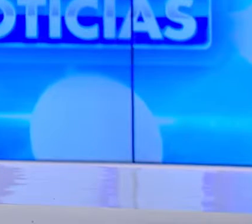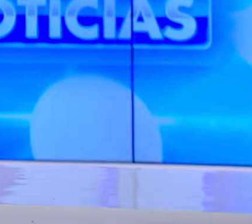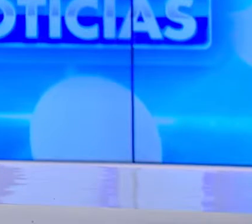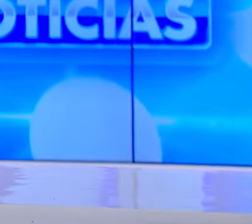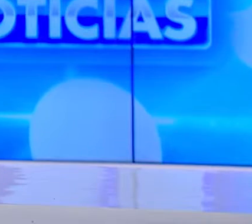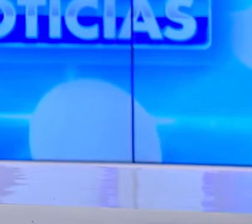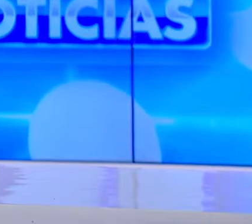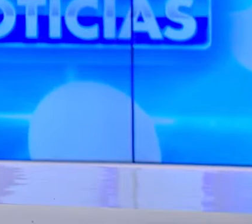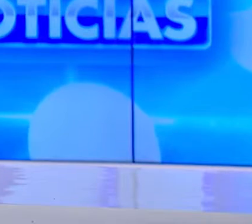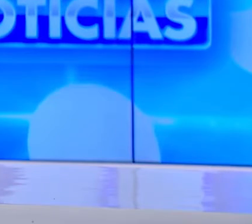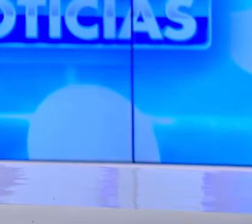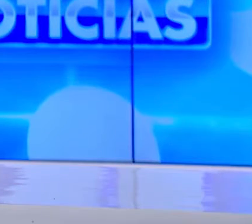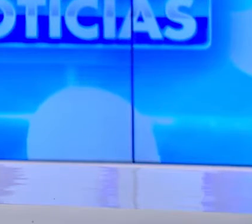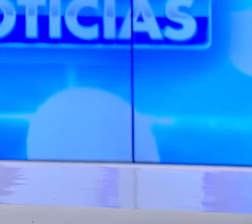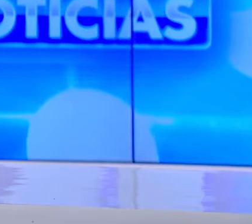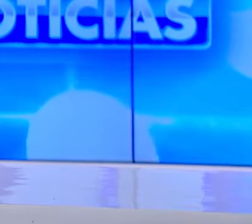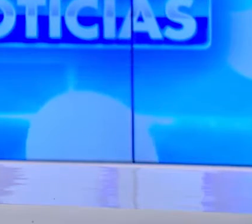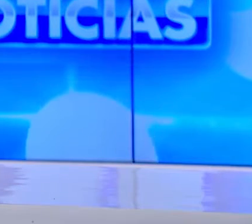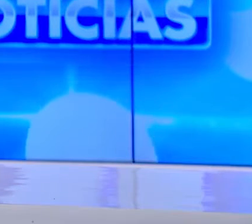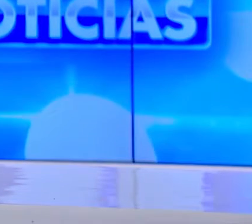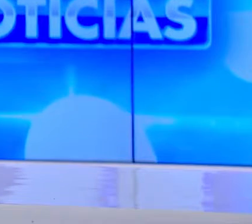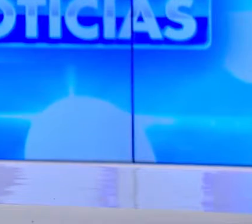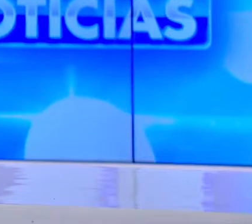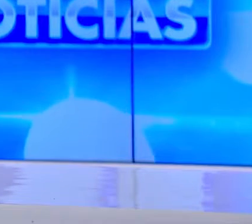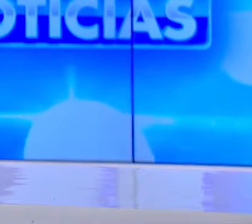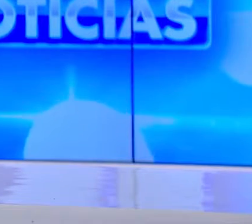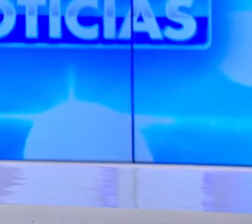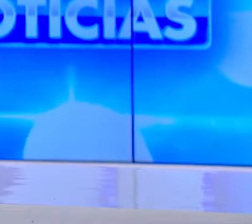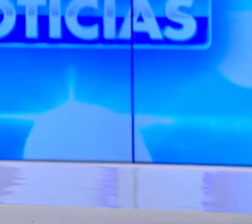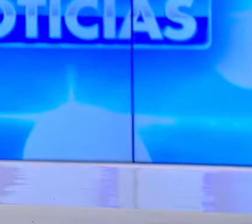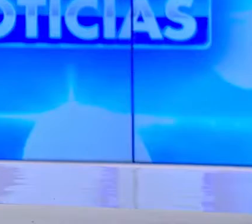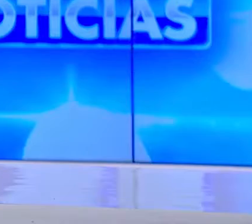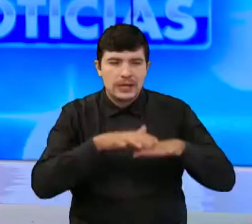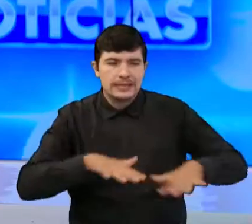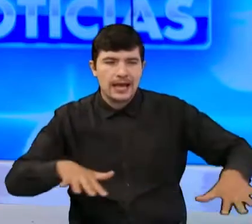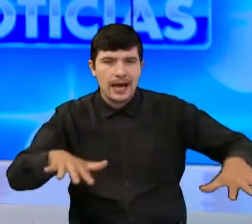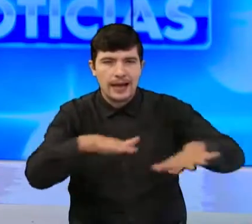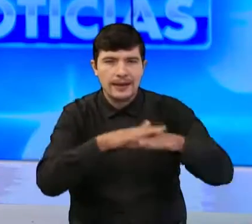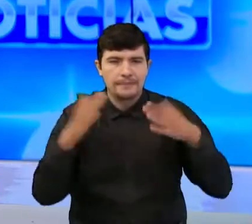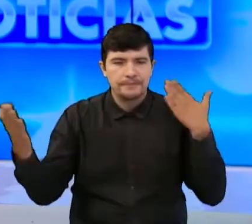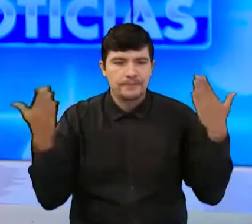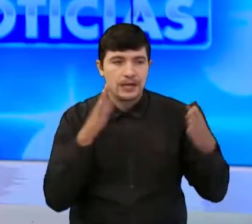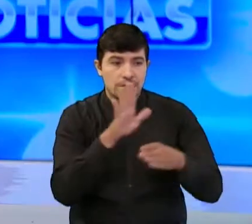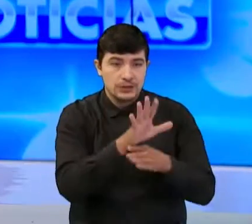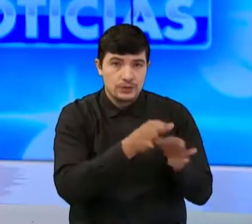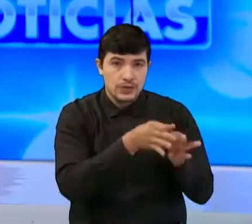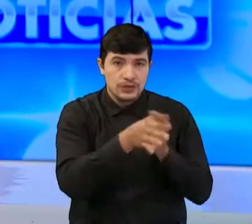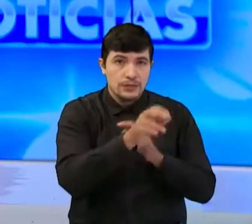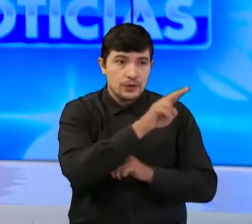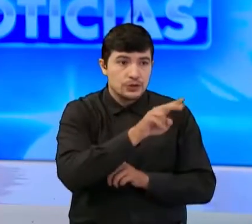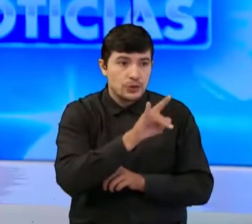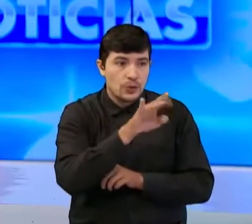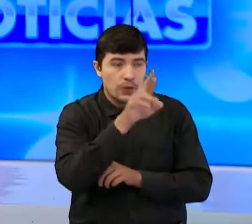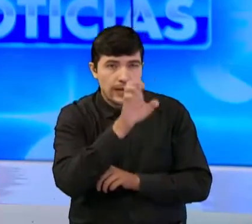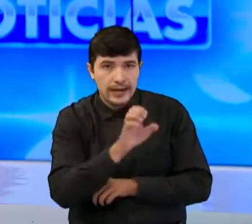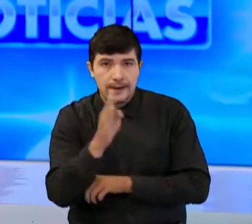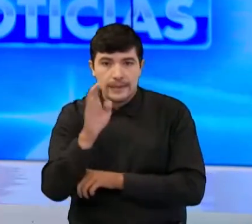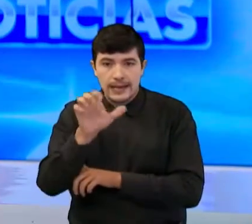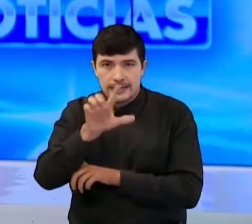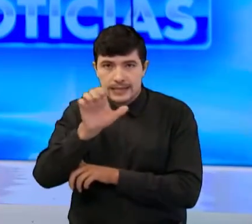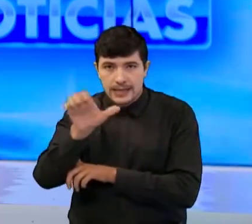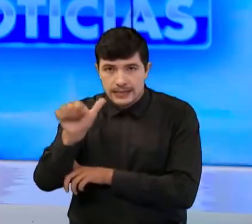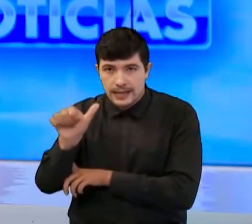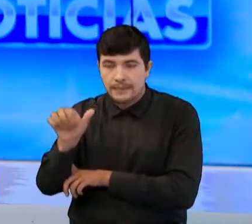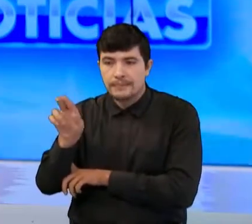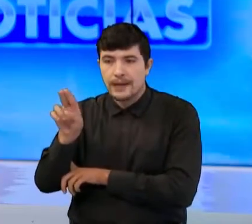Incomunicados se encuentran más de 400 habitantes de varias veredas de los municipios de Sucre, La Belleza y El Peñón por el mal estado de las vías.